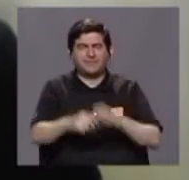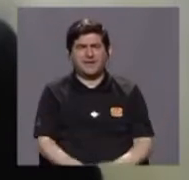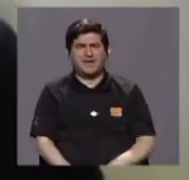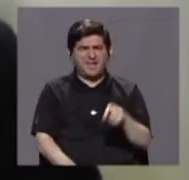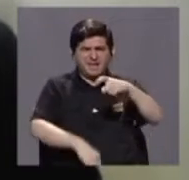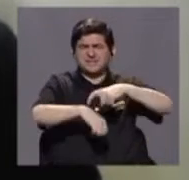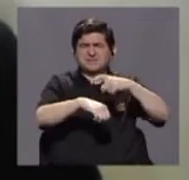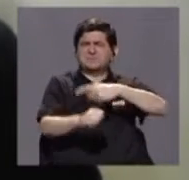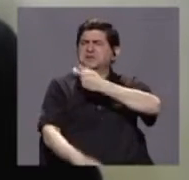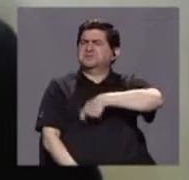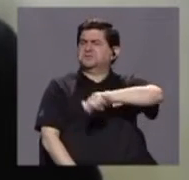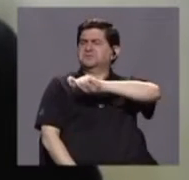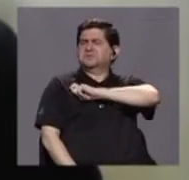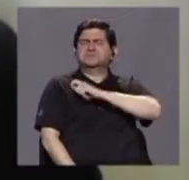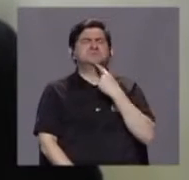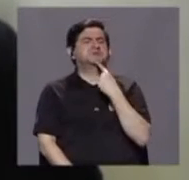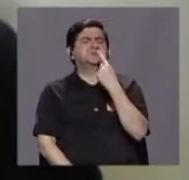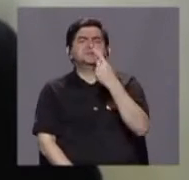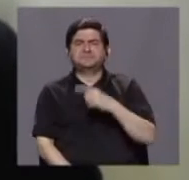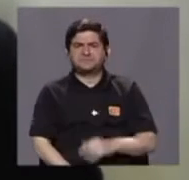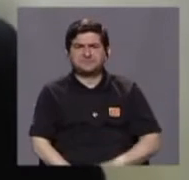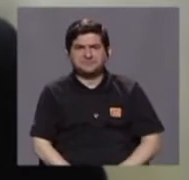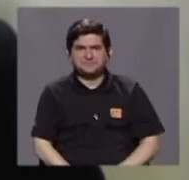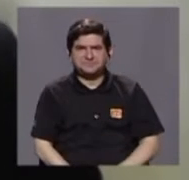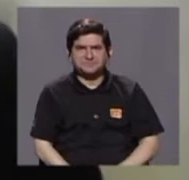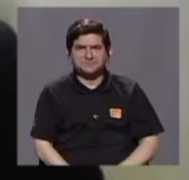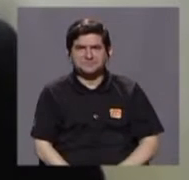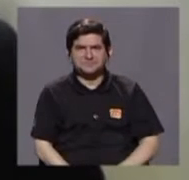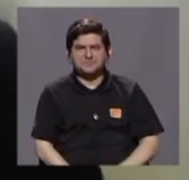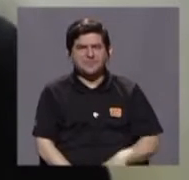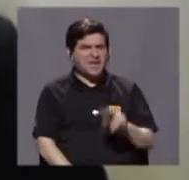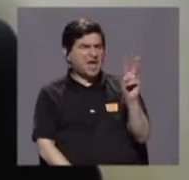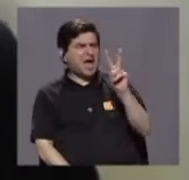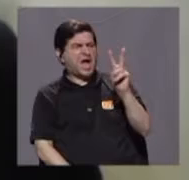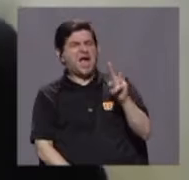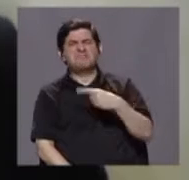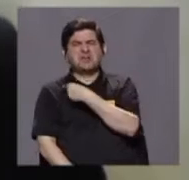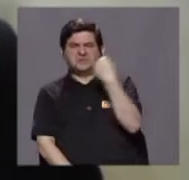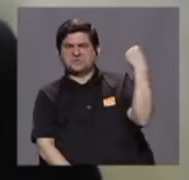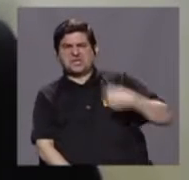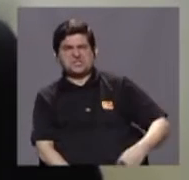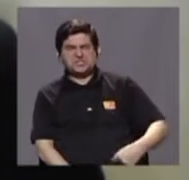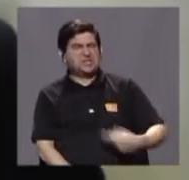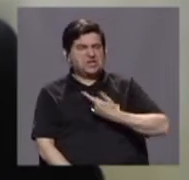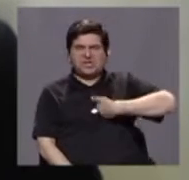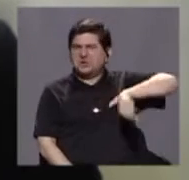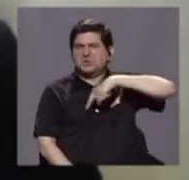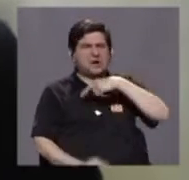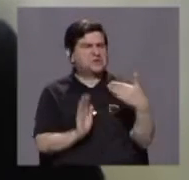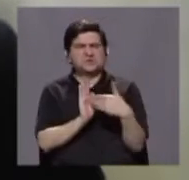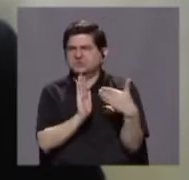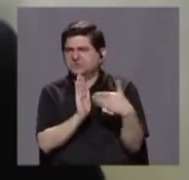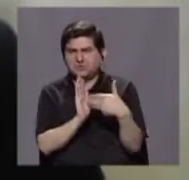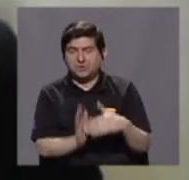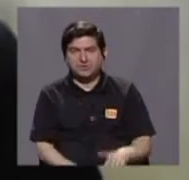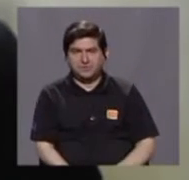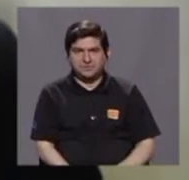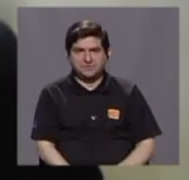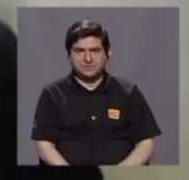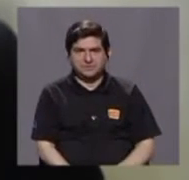continuaba diciendo que el virus era chino, que no nos afectaría, incluso